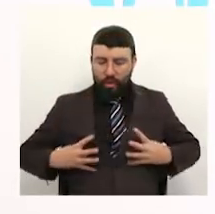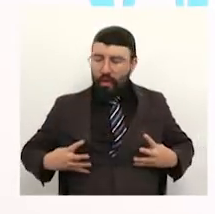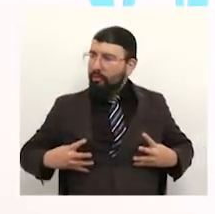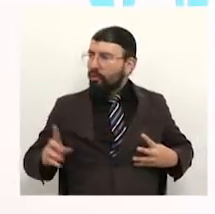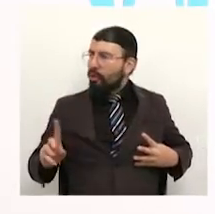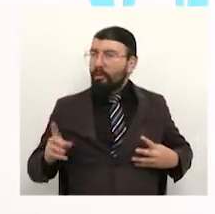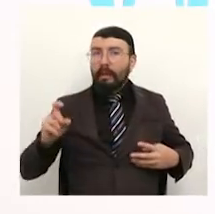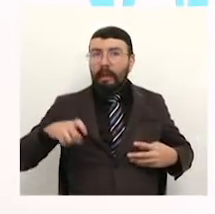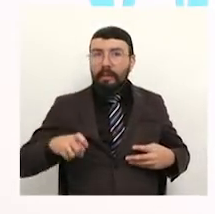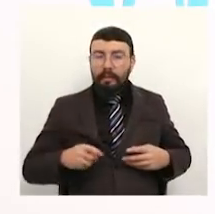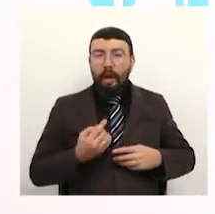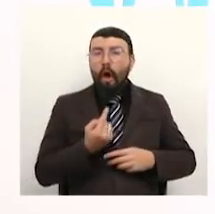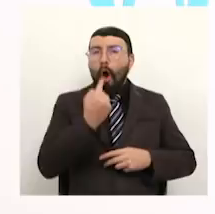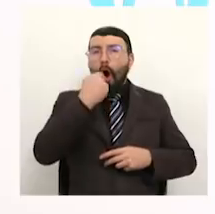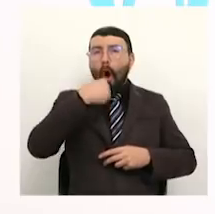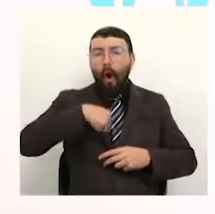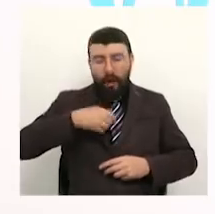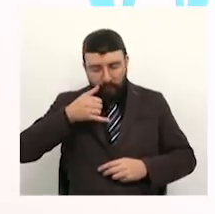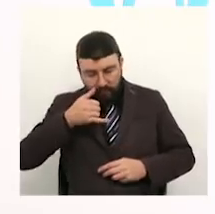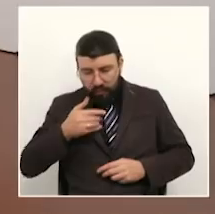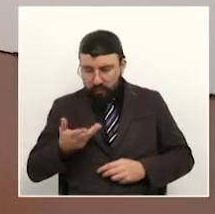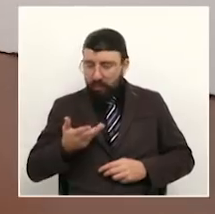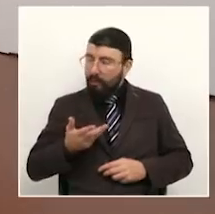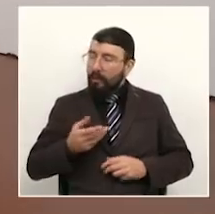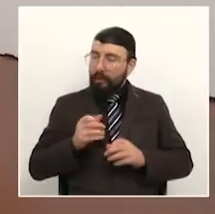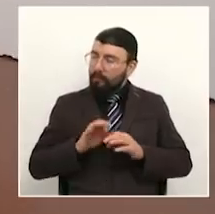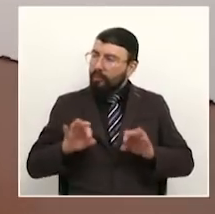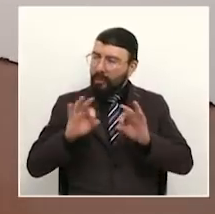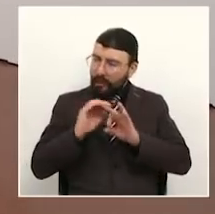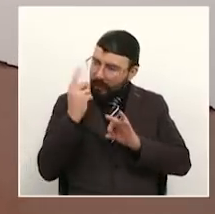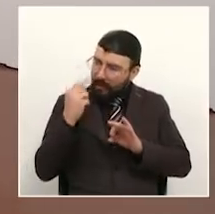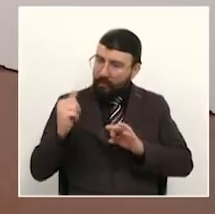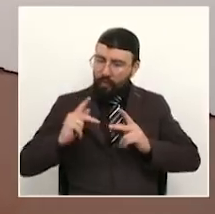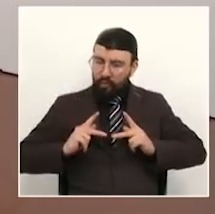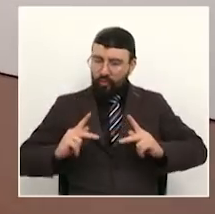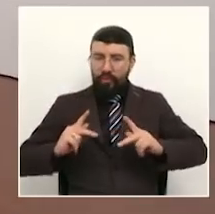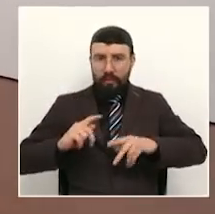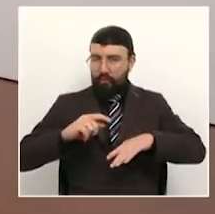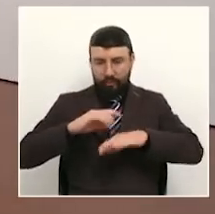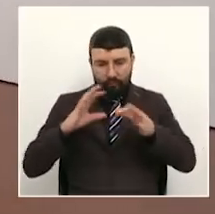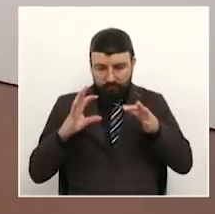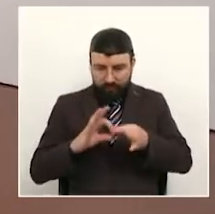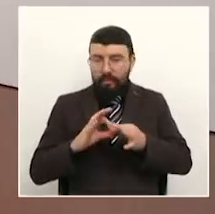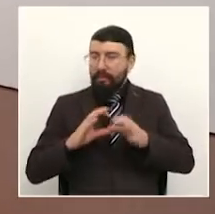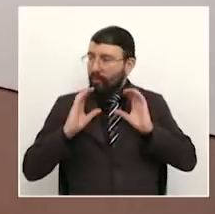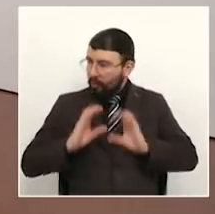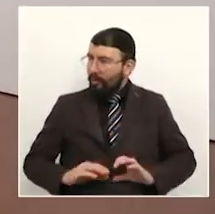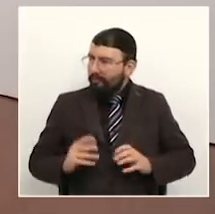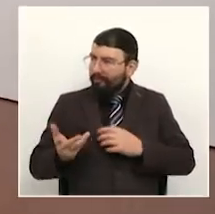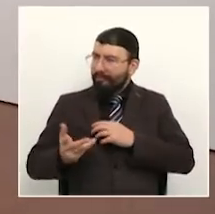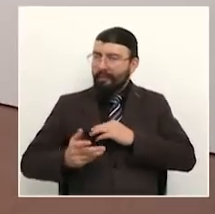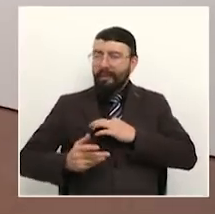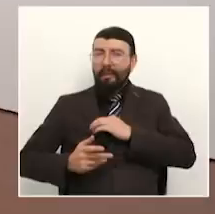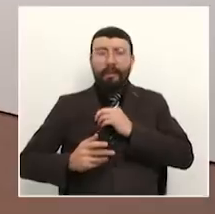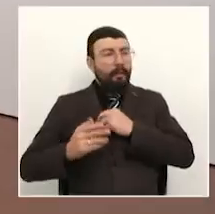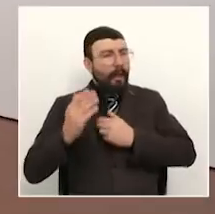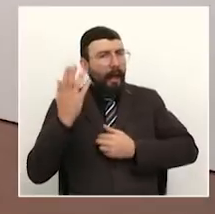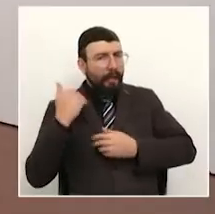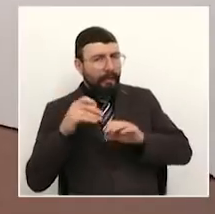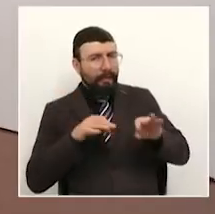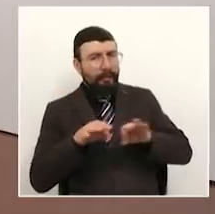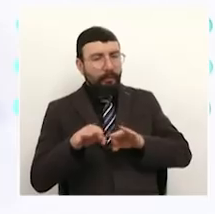el cuerpo bueno entonces ahí bien importante recordar una cosita y es que hablábamos al principio del programa de las